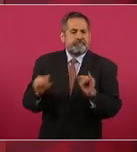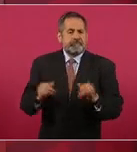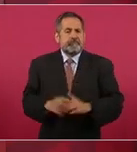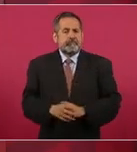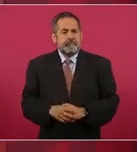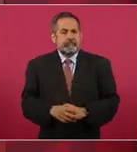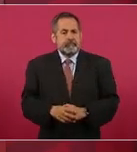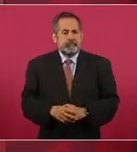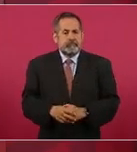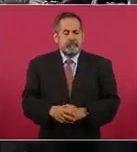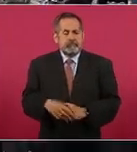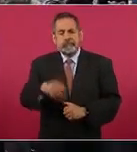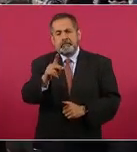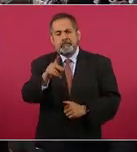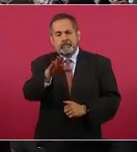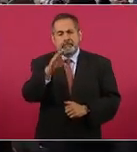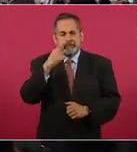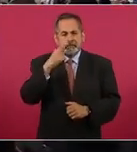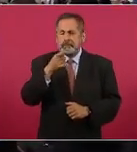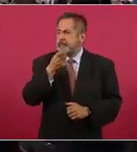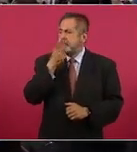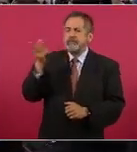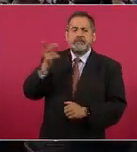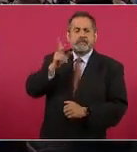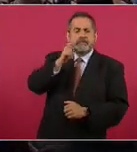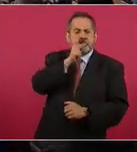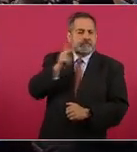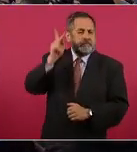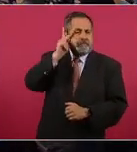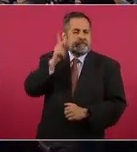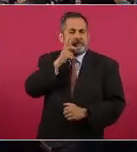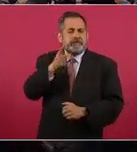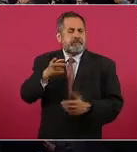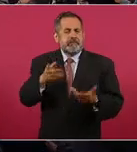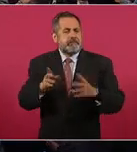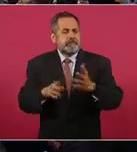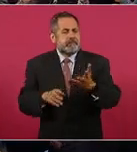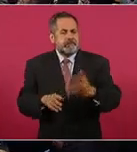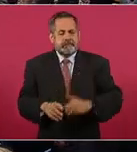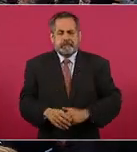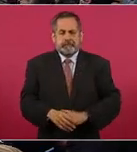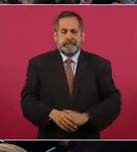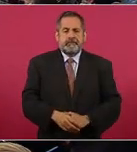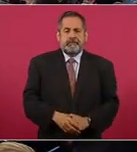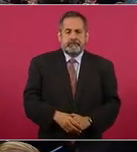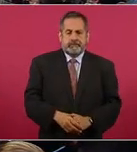Presidente, en turno. Pero a ver, el Papa, ¿qué dijo? La unidad del Mediterráneo. Sí.